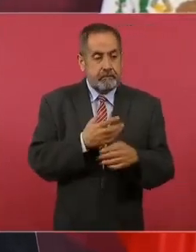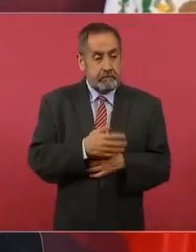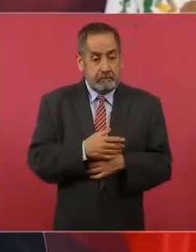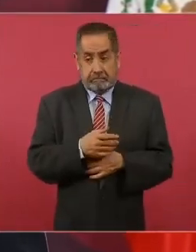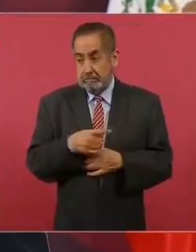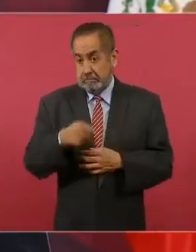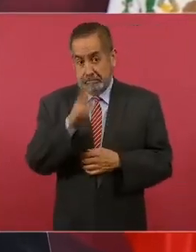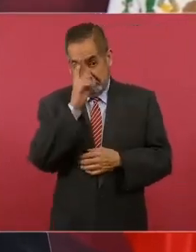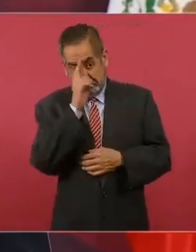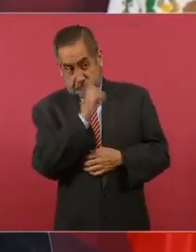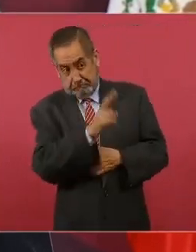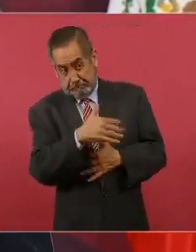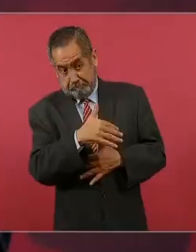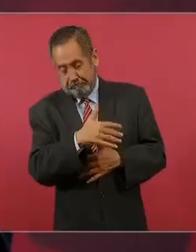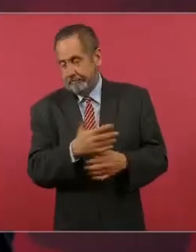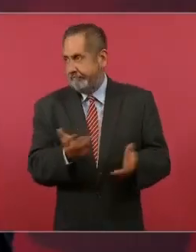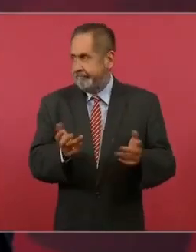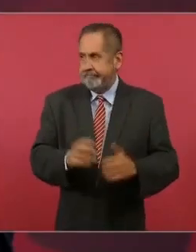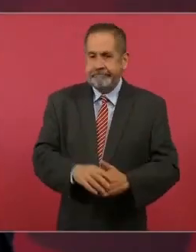respetadas,